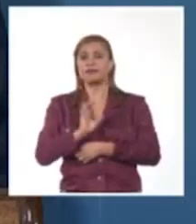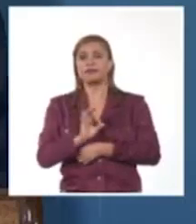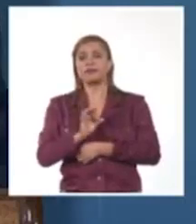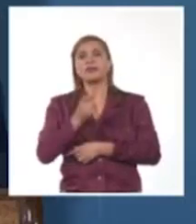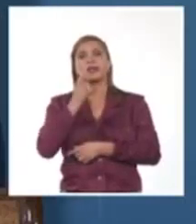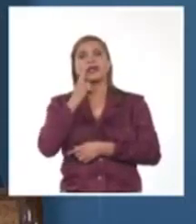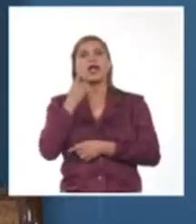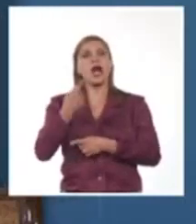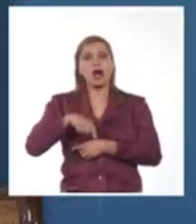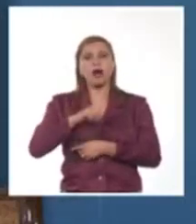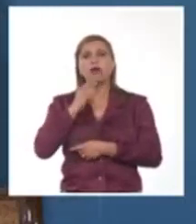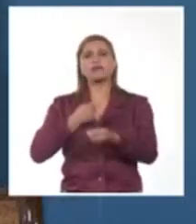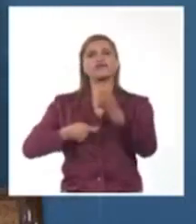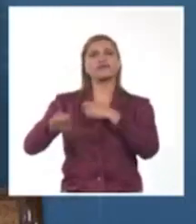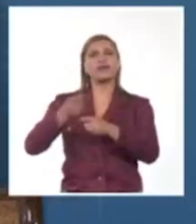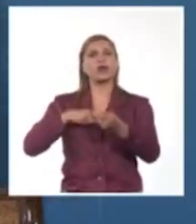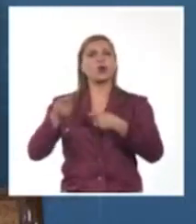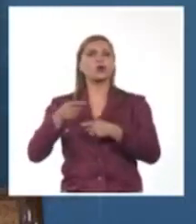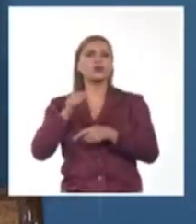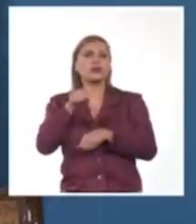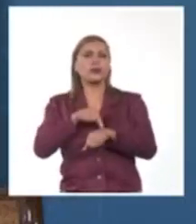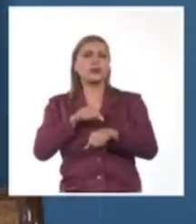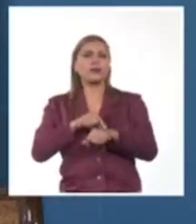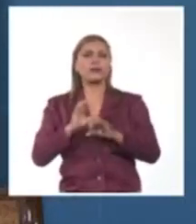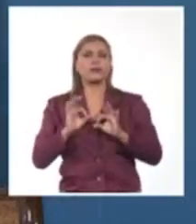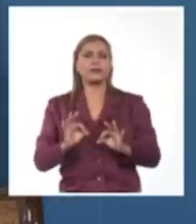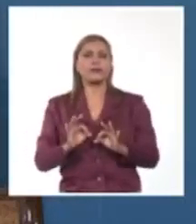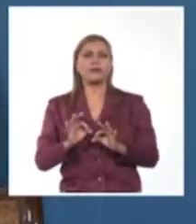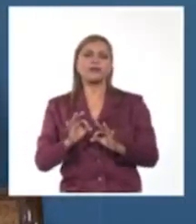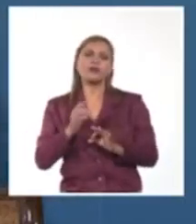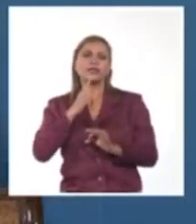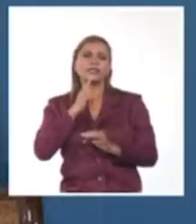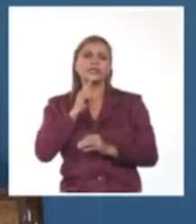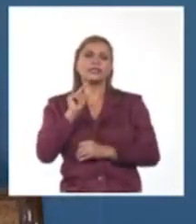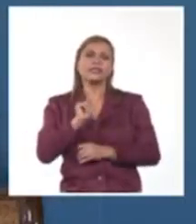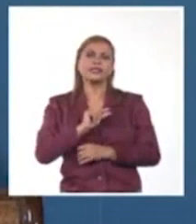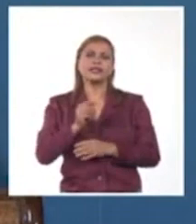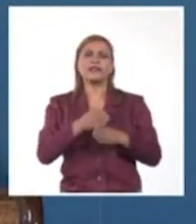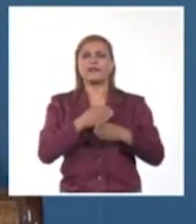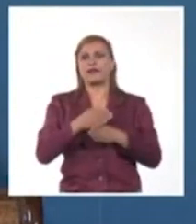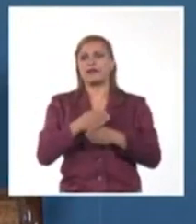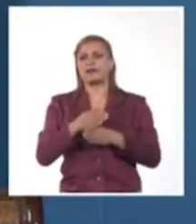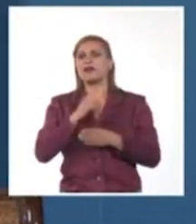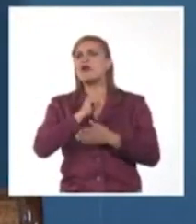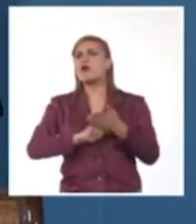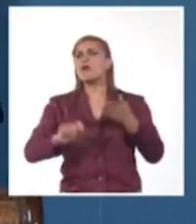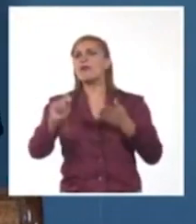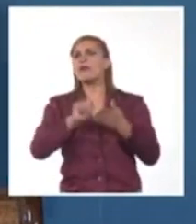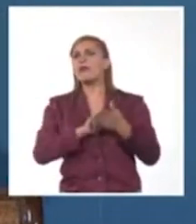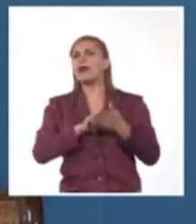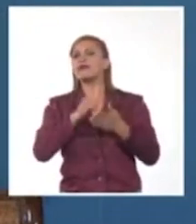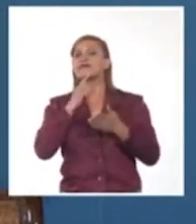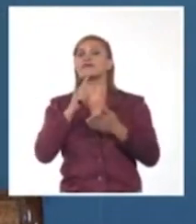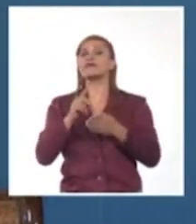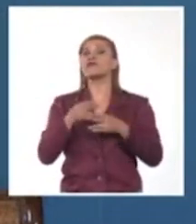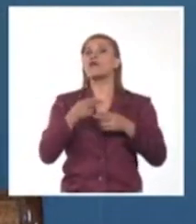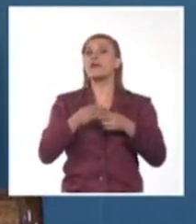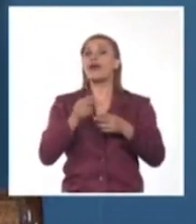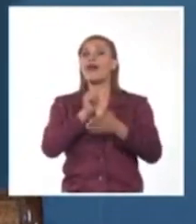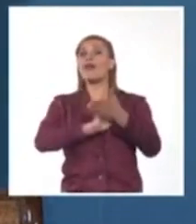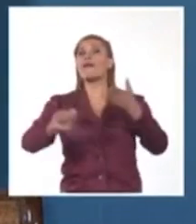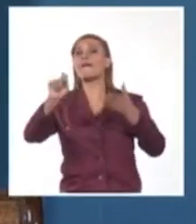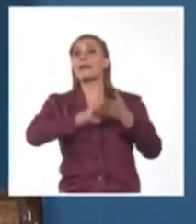Se negocia en estos momentos de manera opaca un plan, un llamado plan